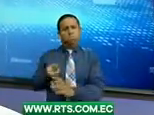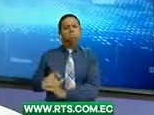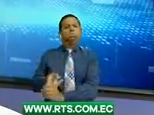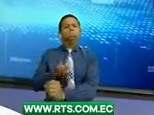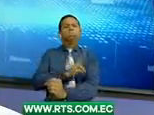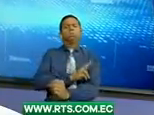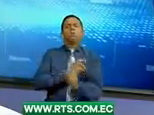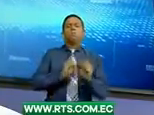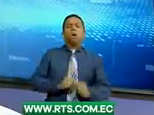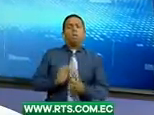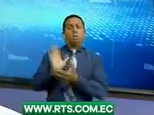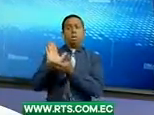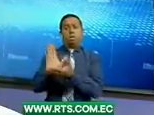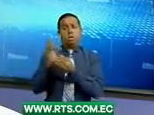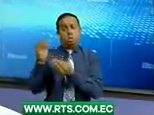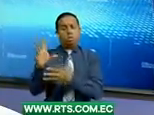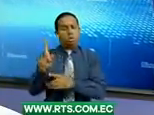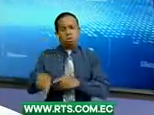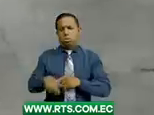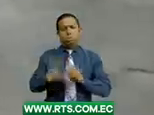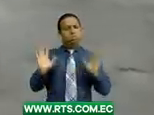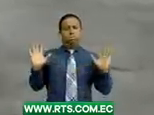el expresidente Rafael Correa.